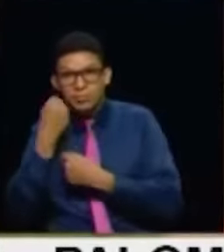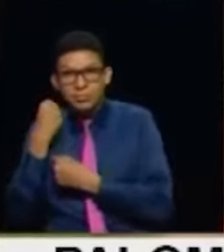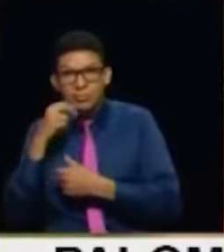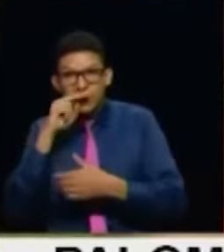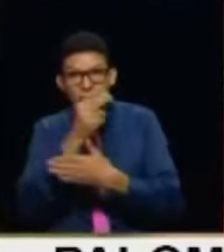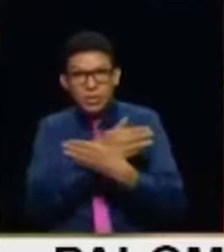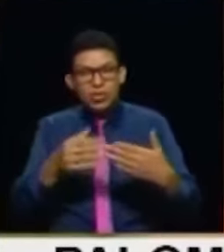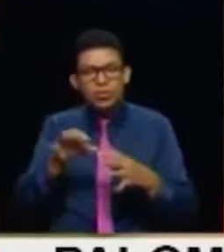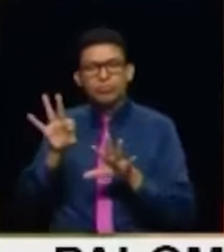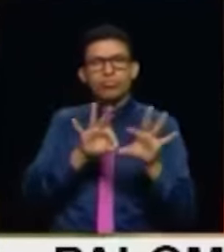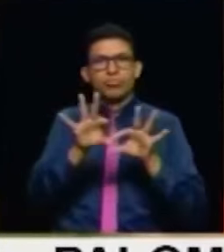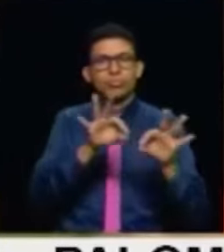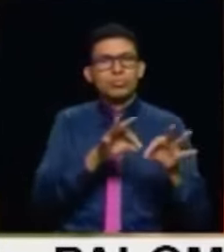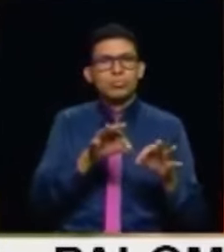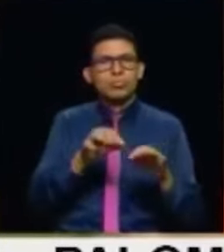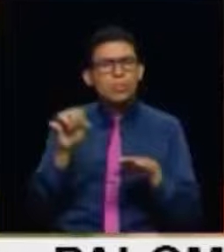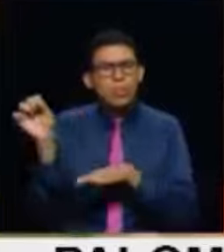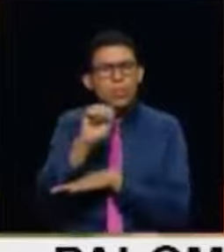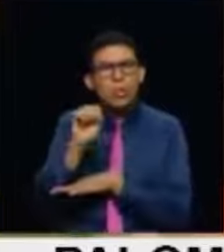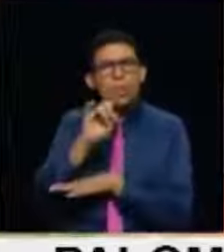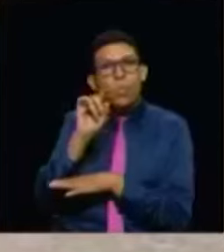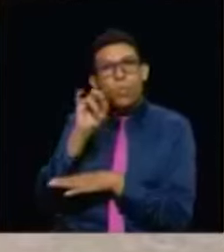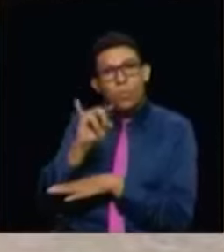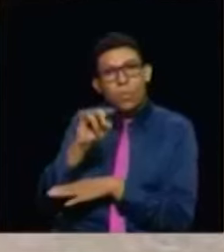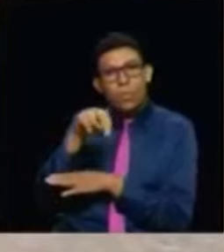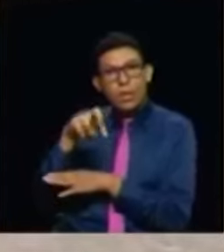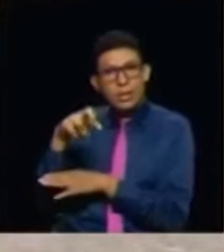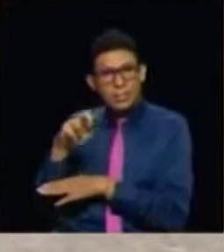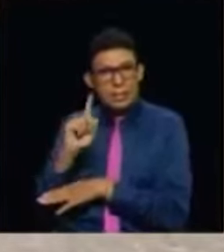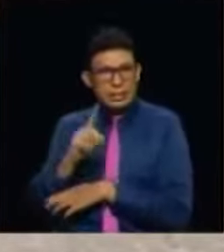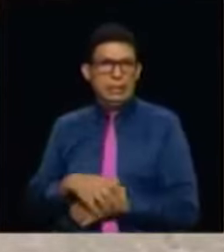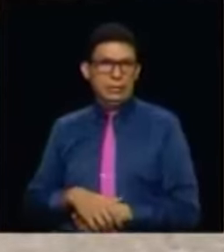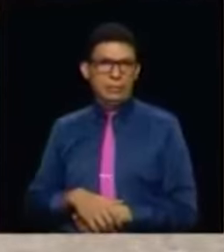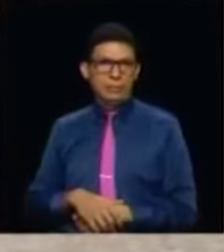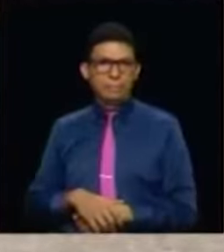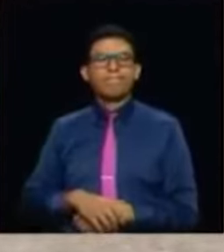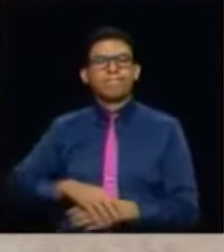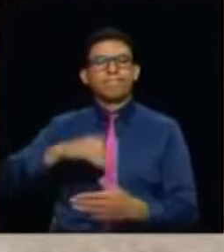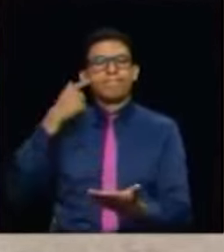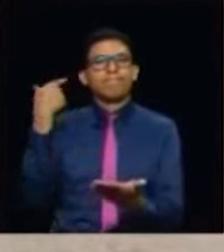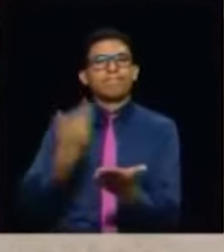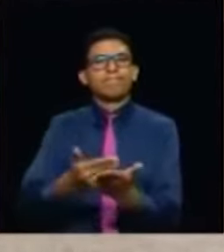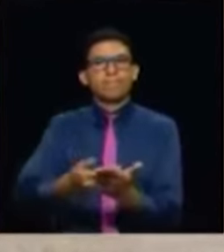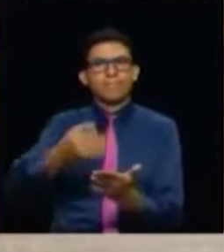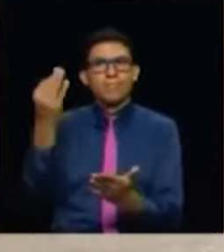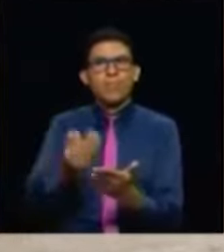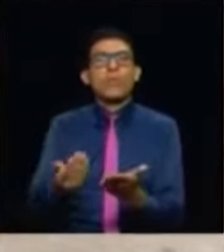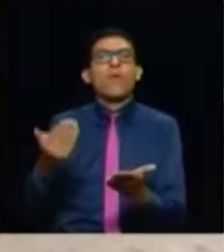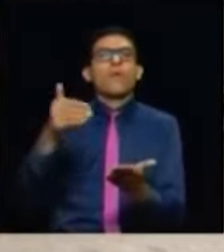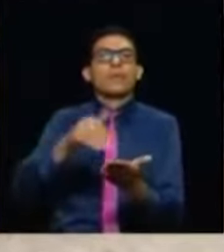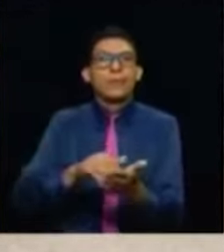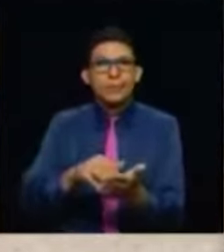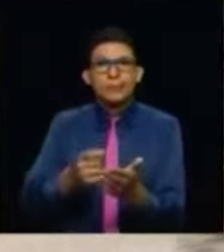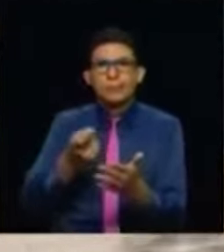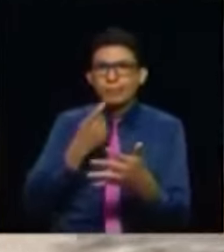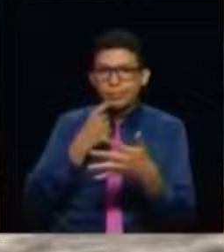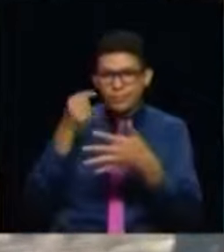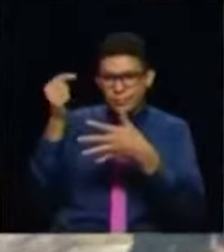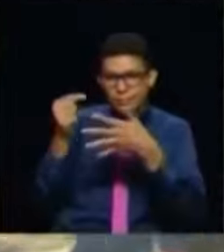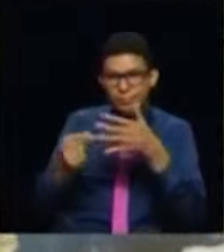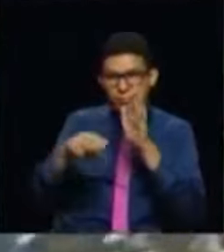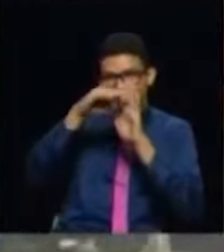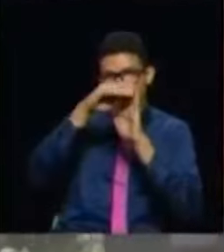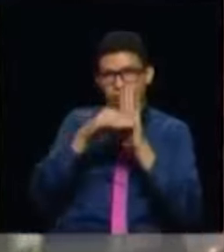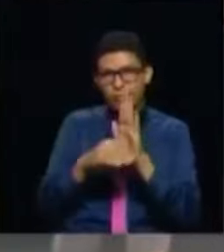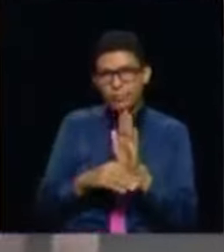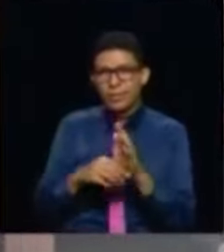que reclutan, las mueven en camionetas de la UNP. Con este hecho se ratifica una vez más que se estarían incumpliendo los protocolos para este tipo